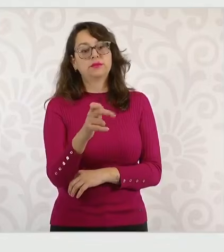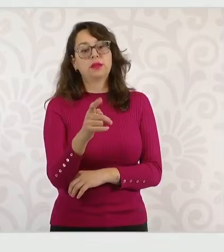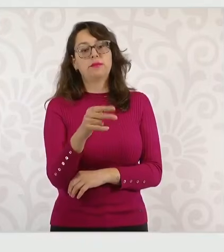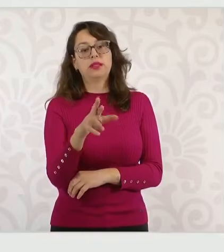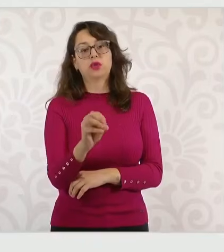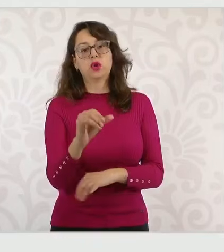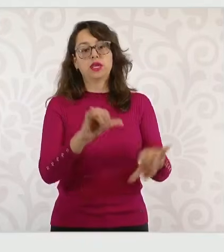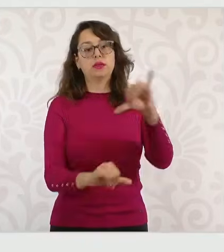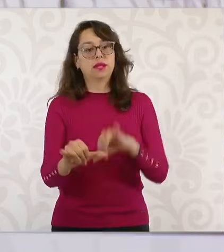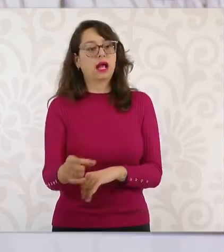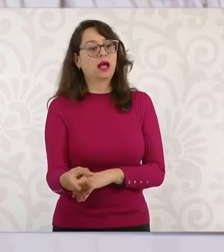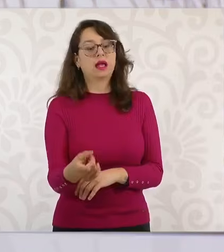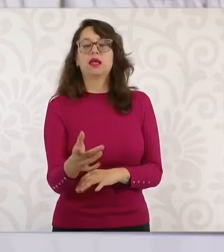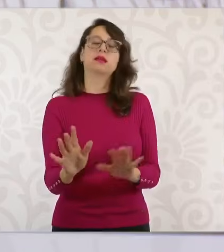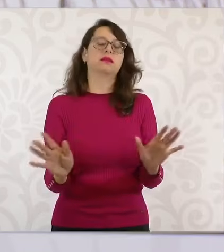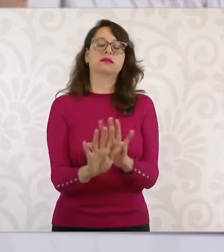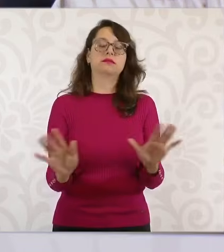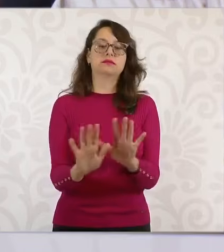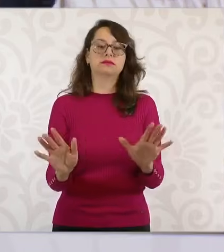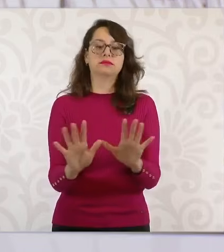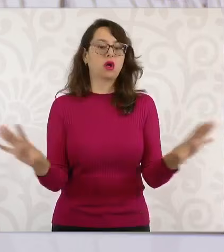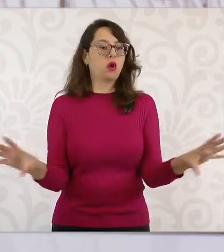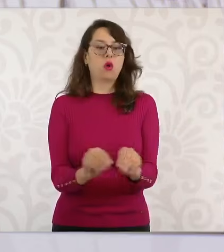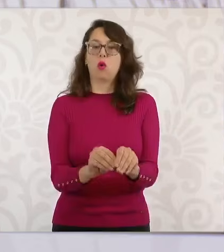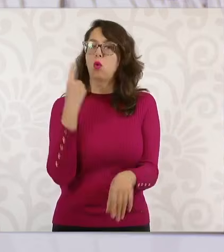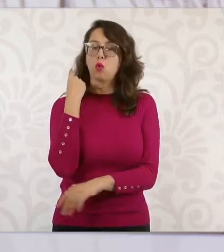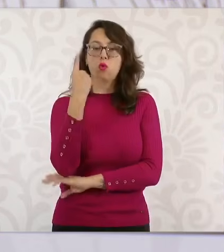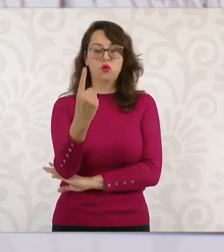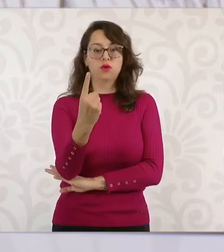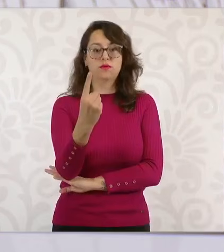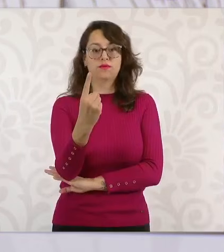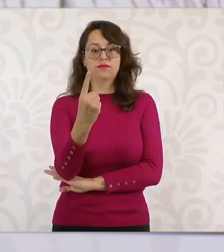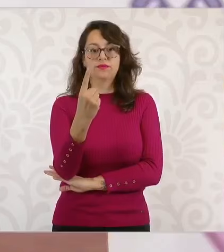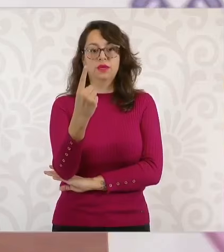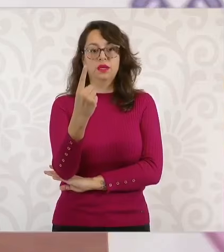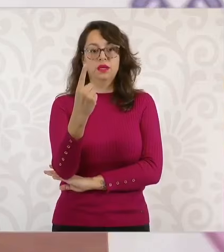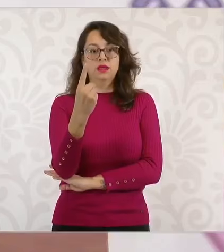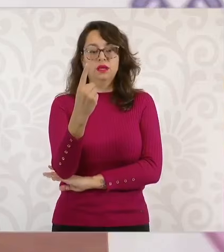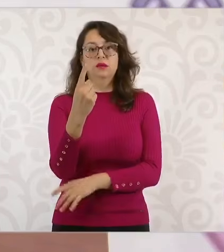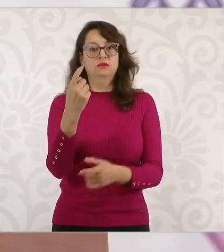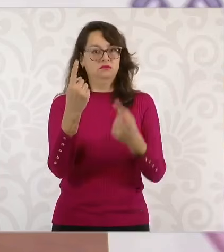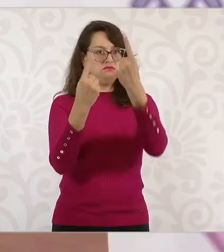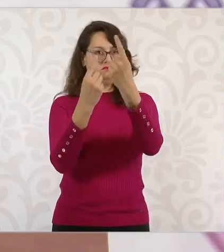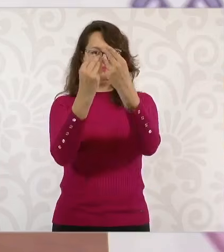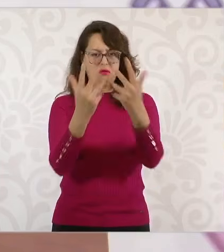Petroquímica es otra empresita. Ya todo es una sola empresa y son direcciones generales de la misma